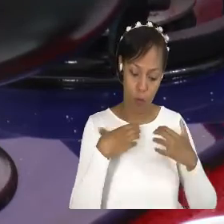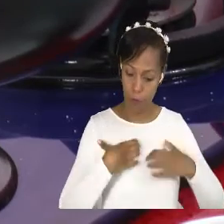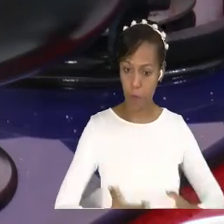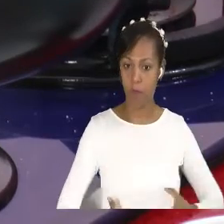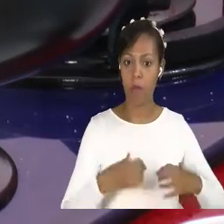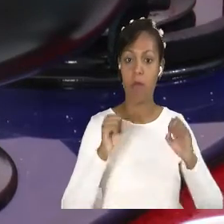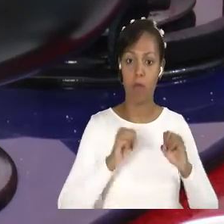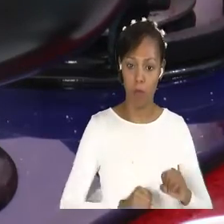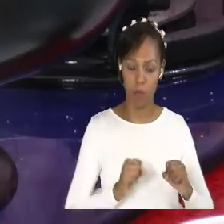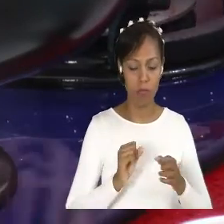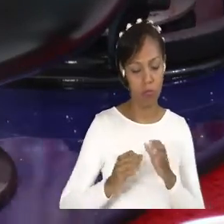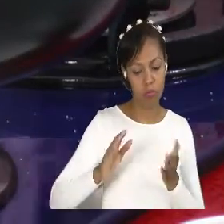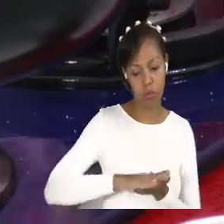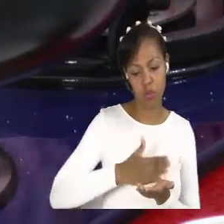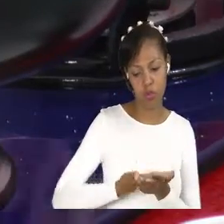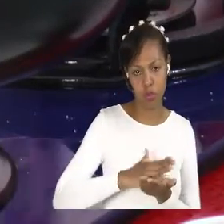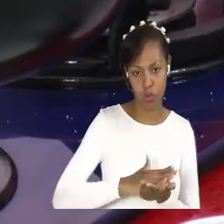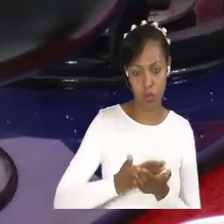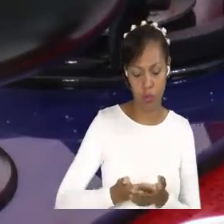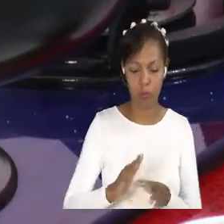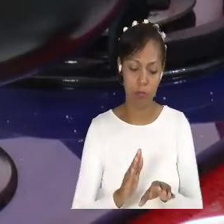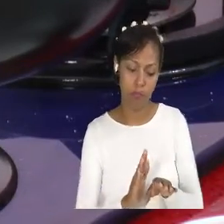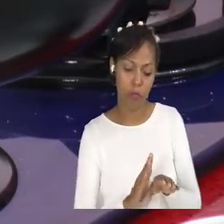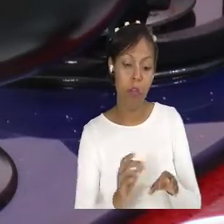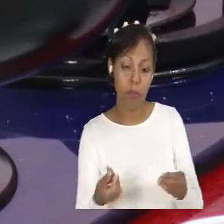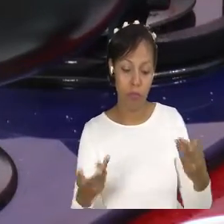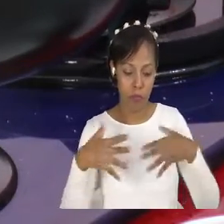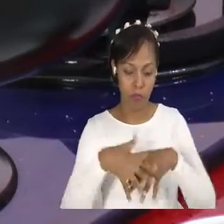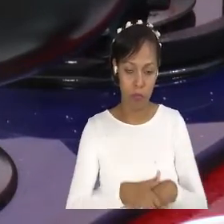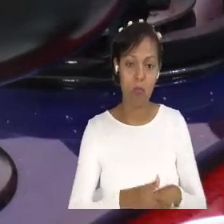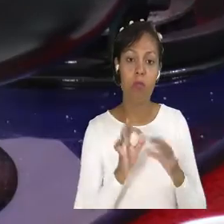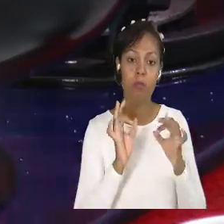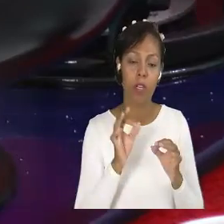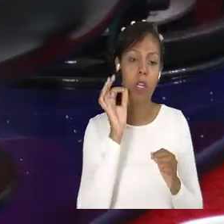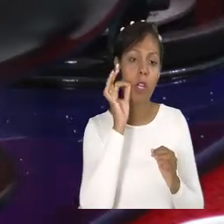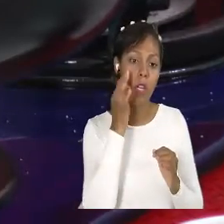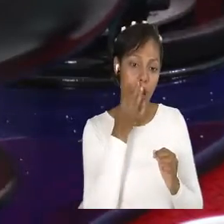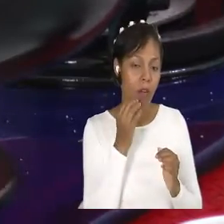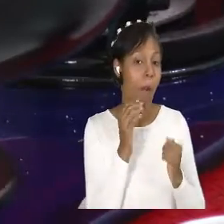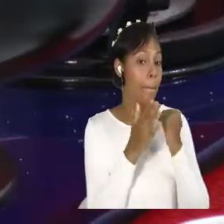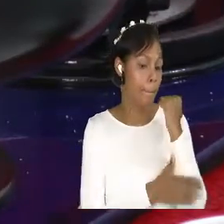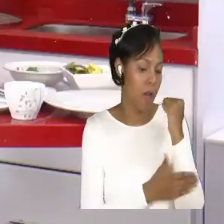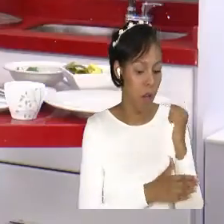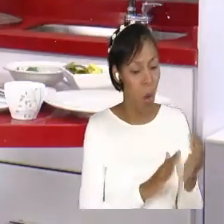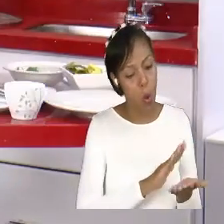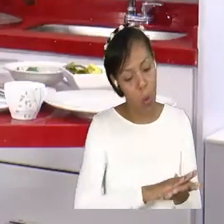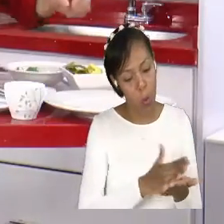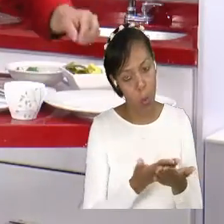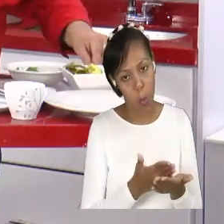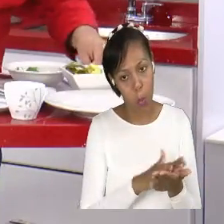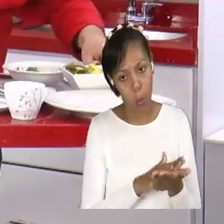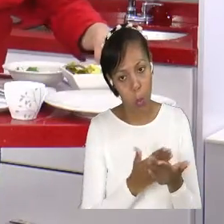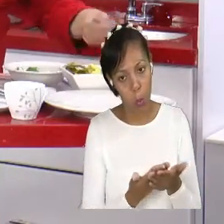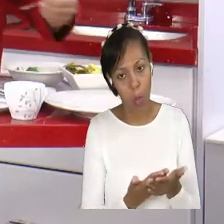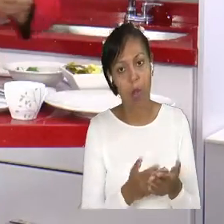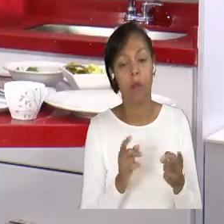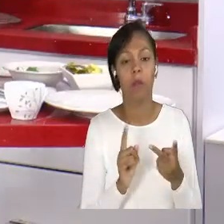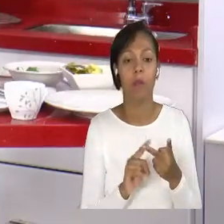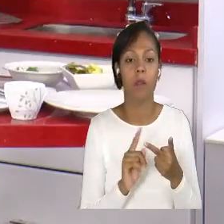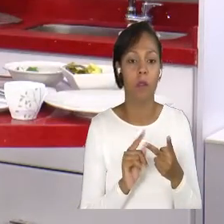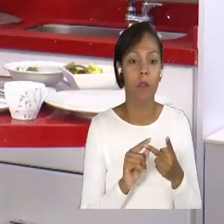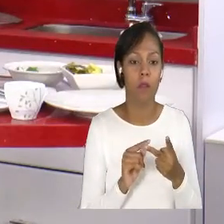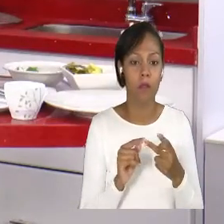bien. Es una guarnición, las piñas asadas, el calabacín y la ensalada cremosa. Entonces, mira,